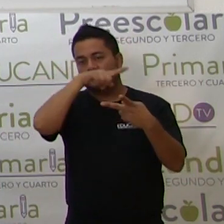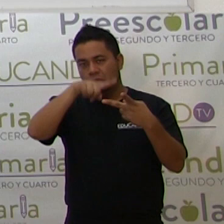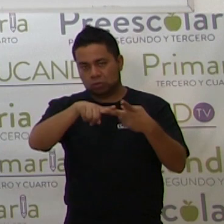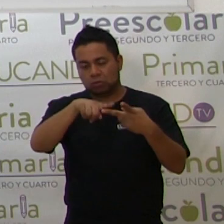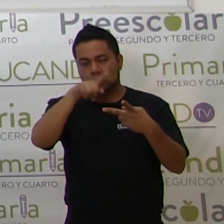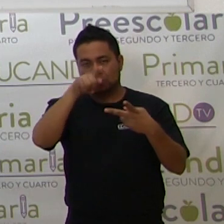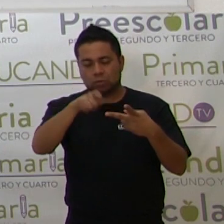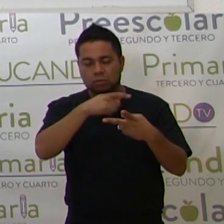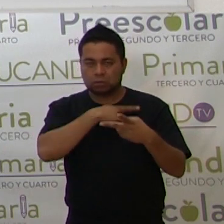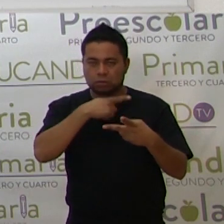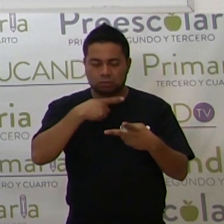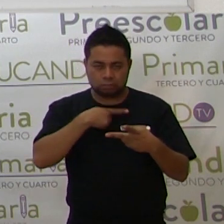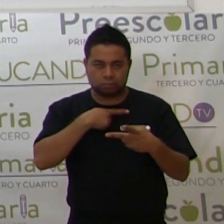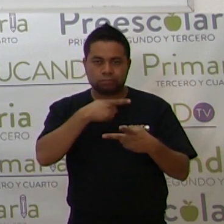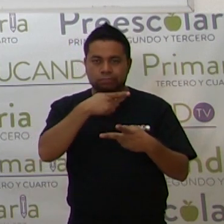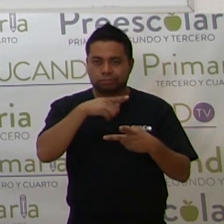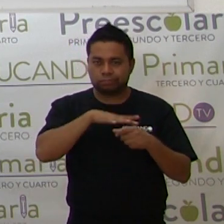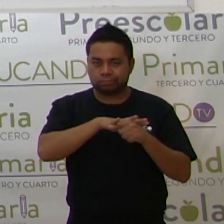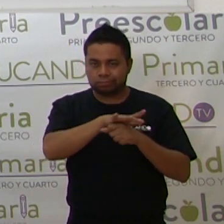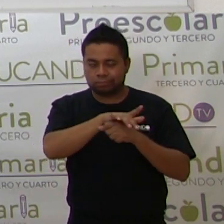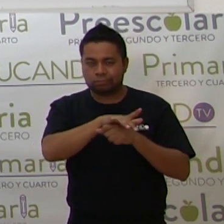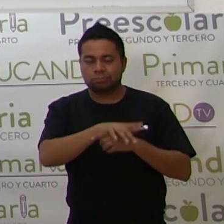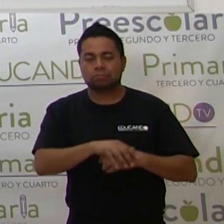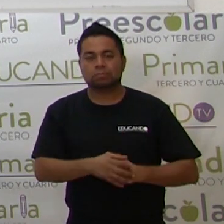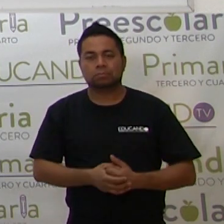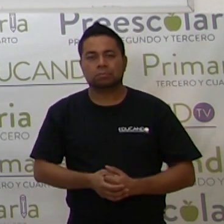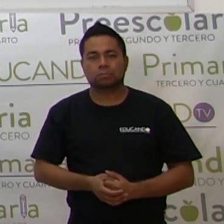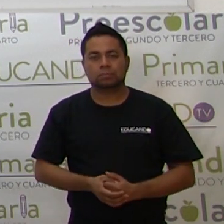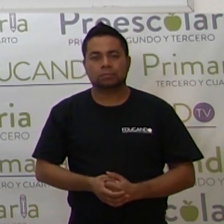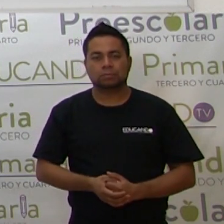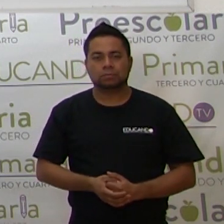tenemos los personajes,